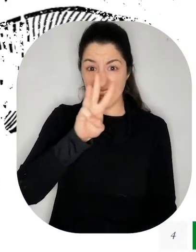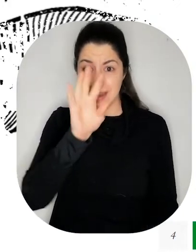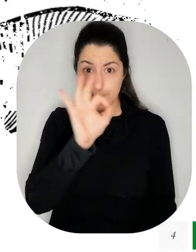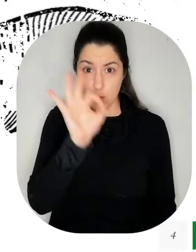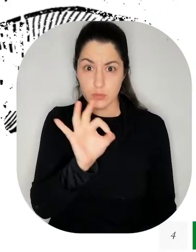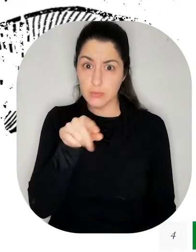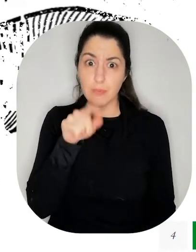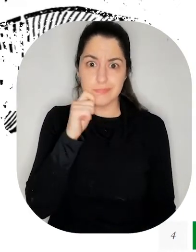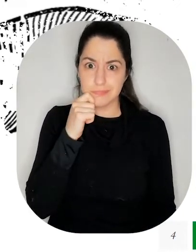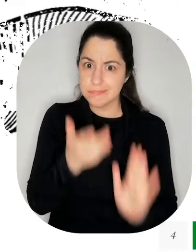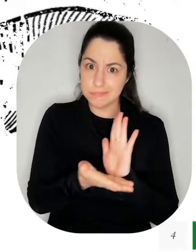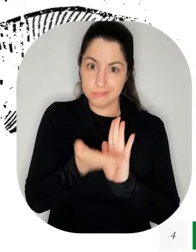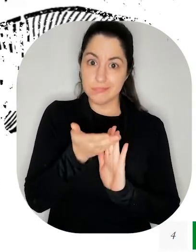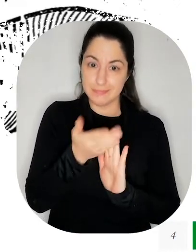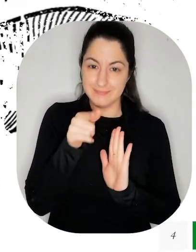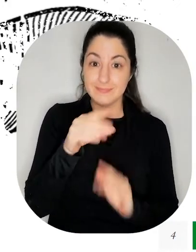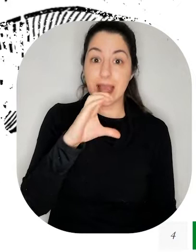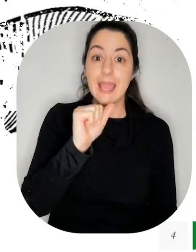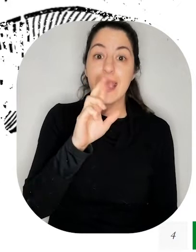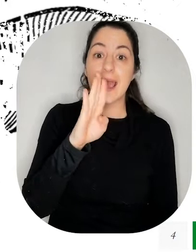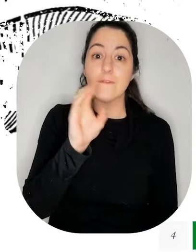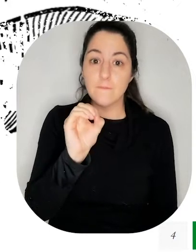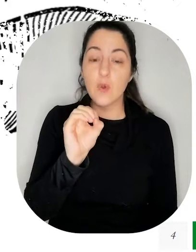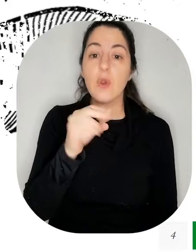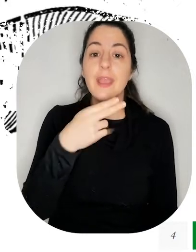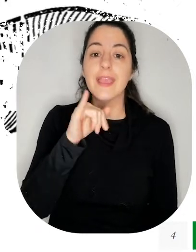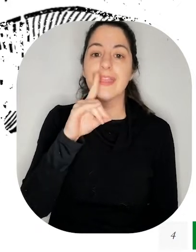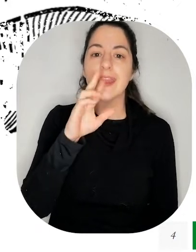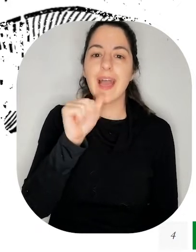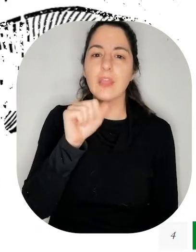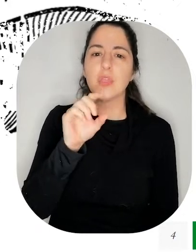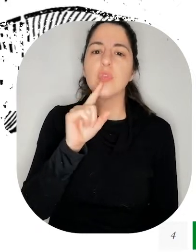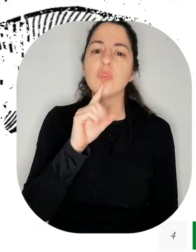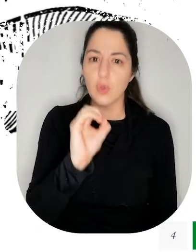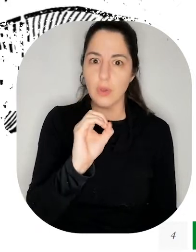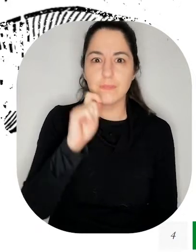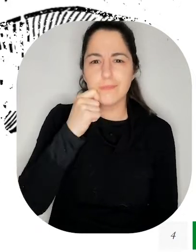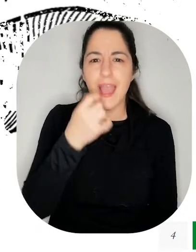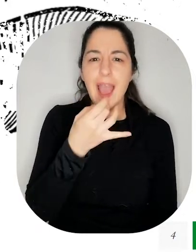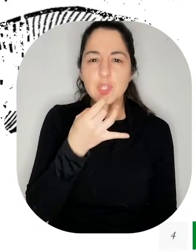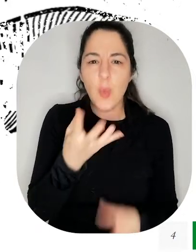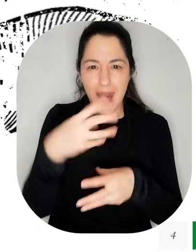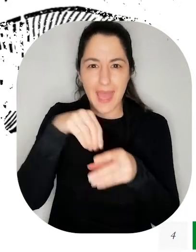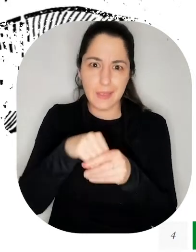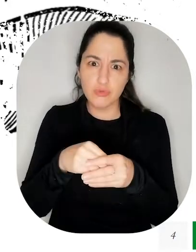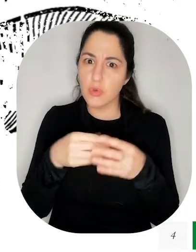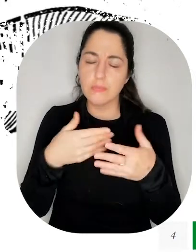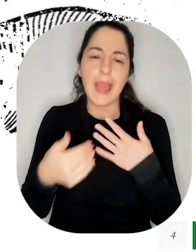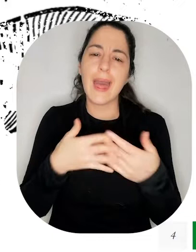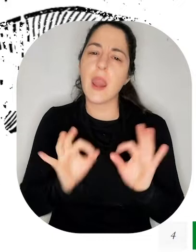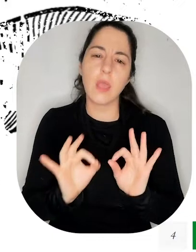Y aún así es alto que tenga ese 23%. Carbohidratos, que son los azúcares, no refinadas obviamente, son los